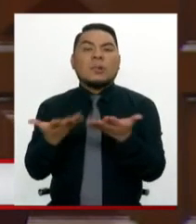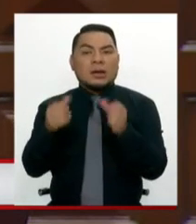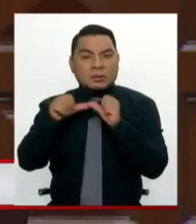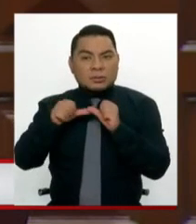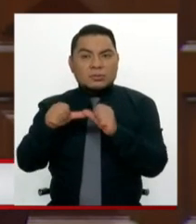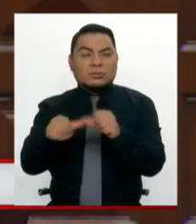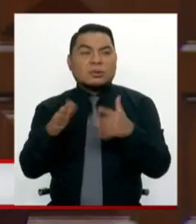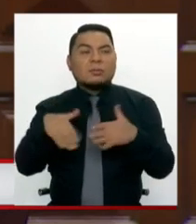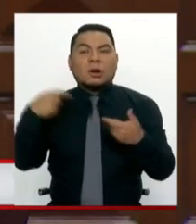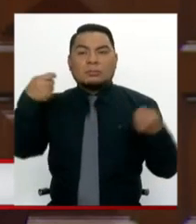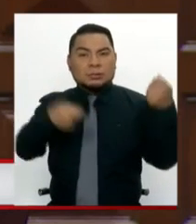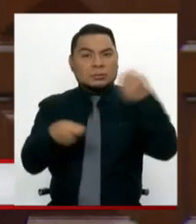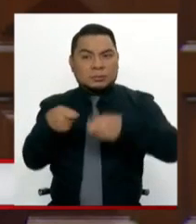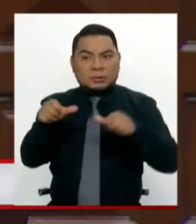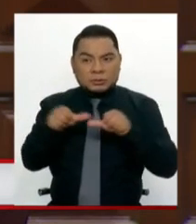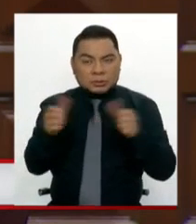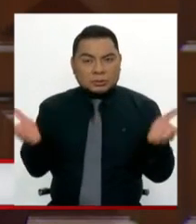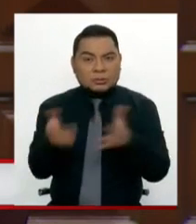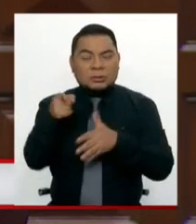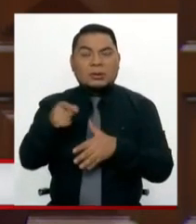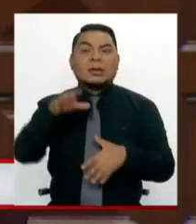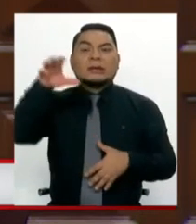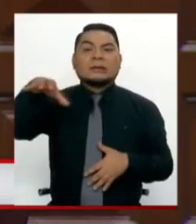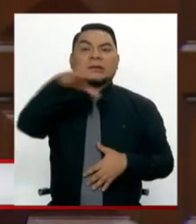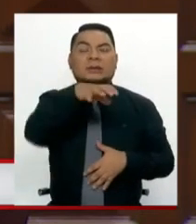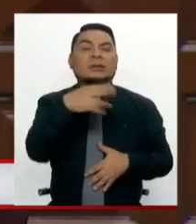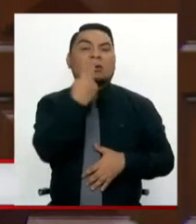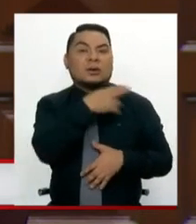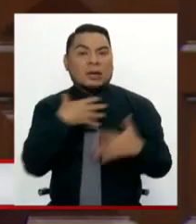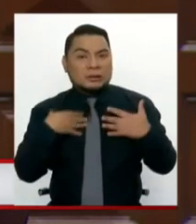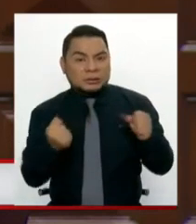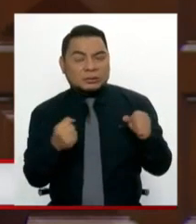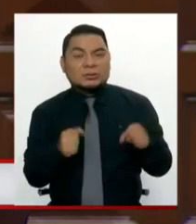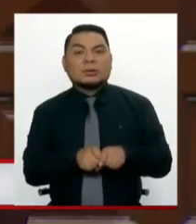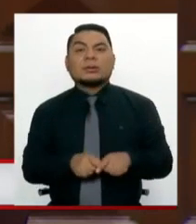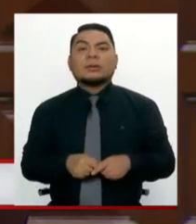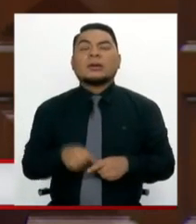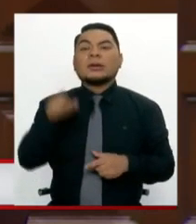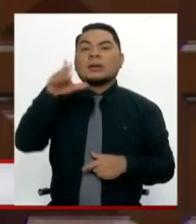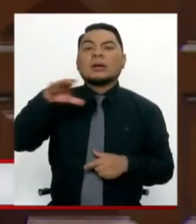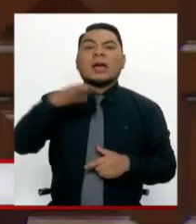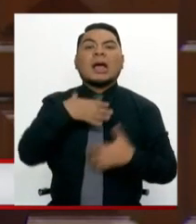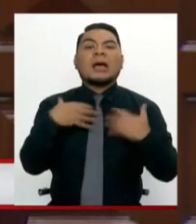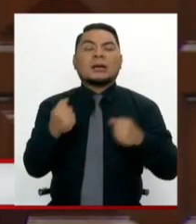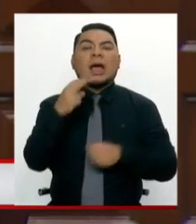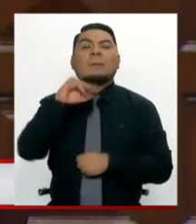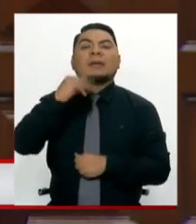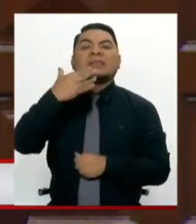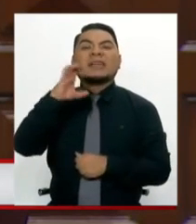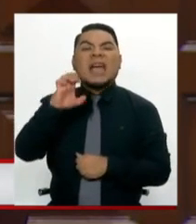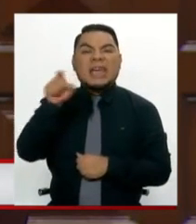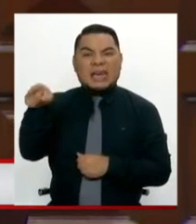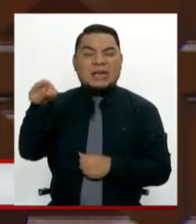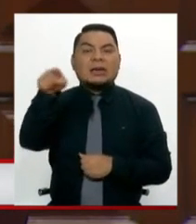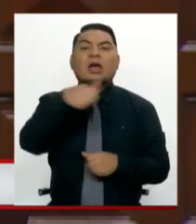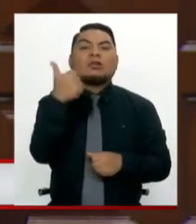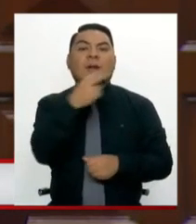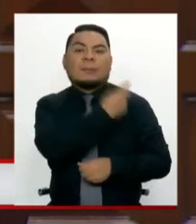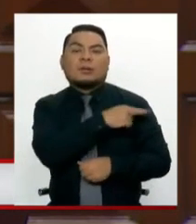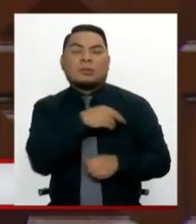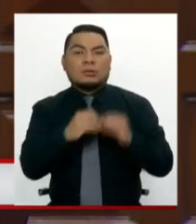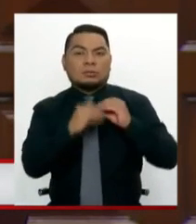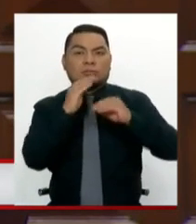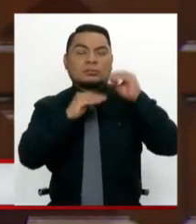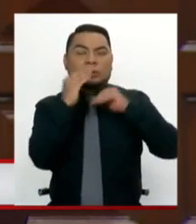la continuidad de inversiones en centros de salud de Pujiura, Centro de Salud Pichari y en los hospitales